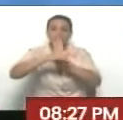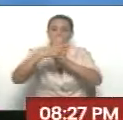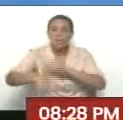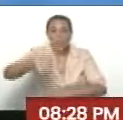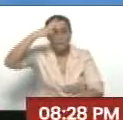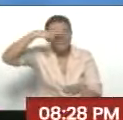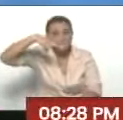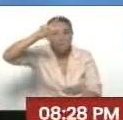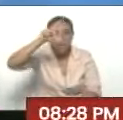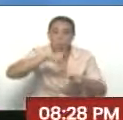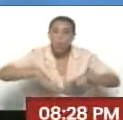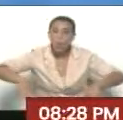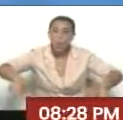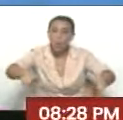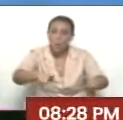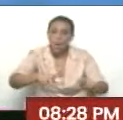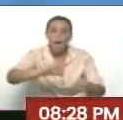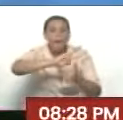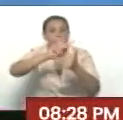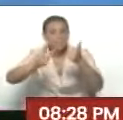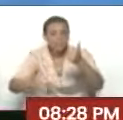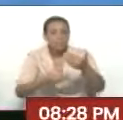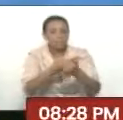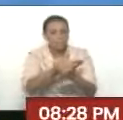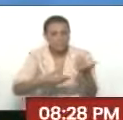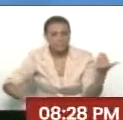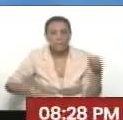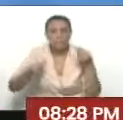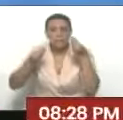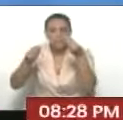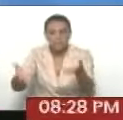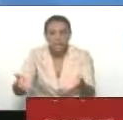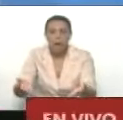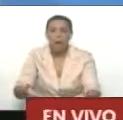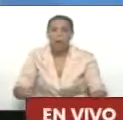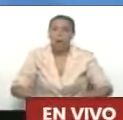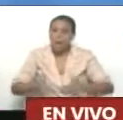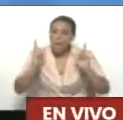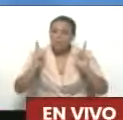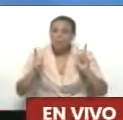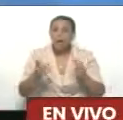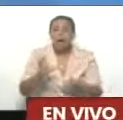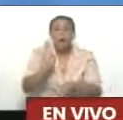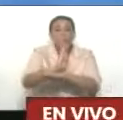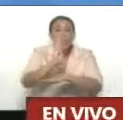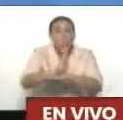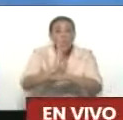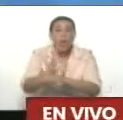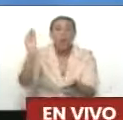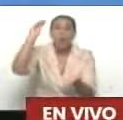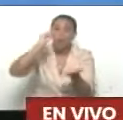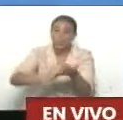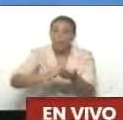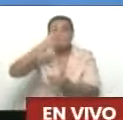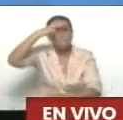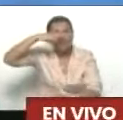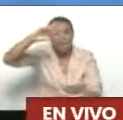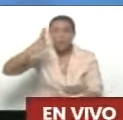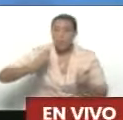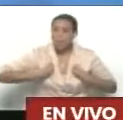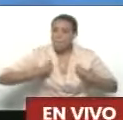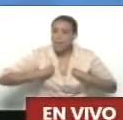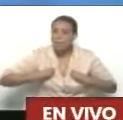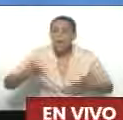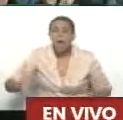México al exvicepresidente Jorge Glass, se le otorgue el asilo político y regrese a México